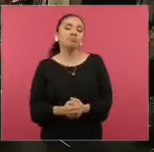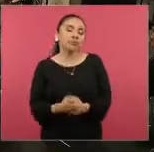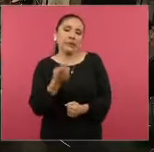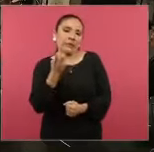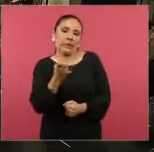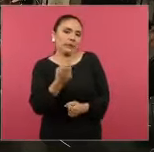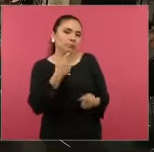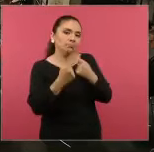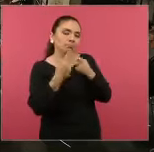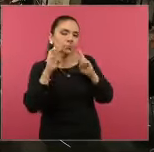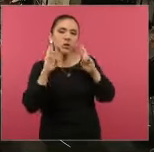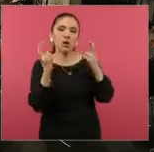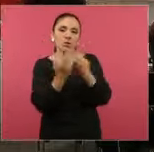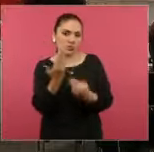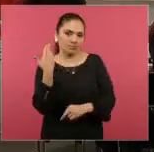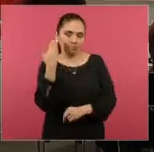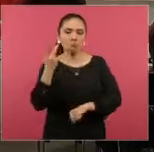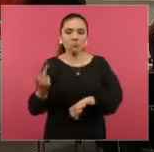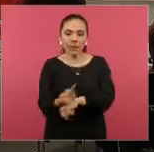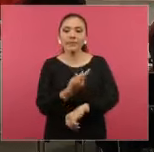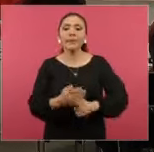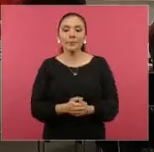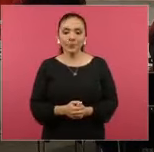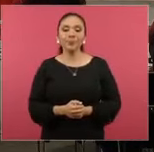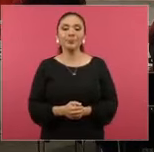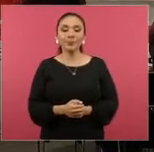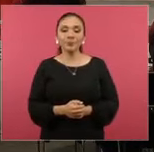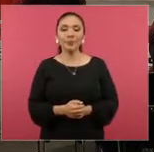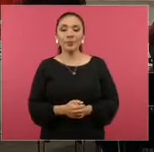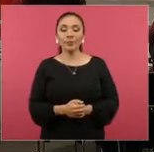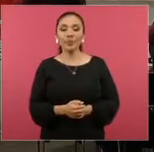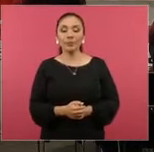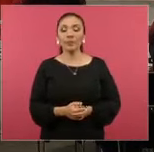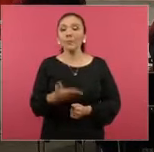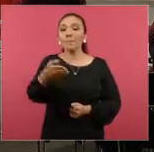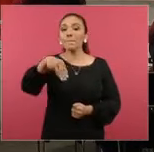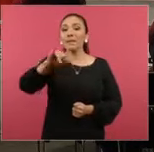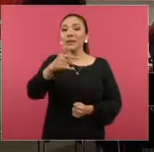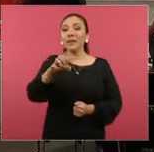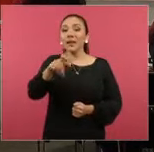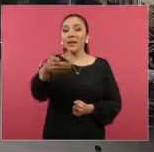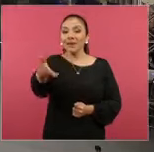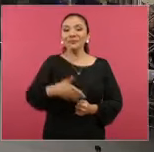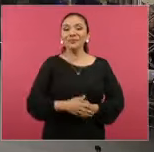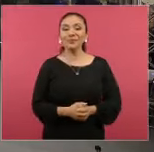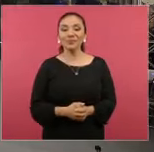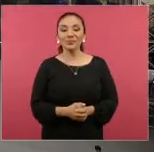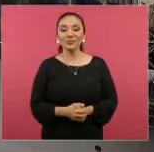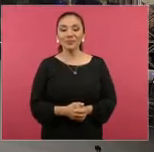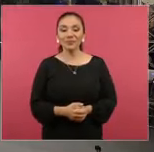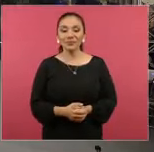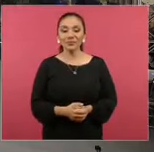la reunión, muy buena por cierto. Miguel Ricaud.